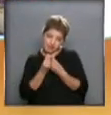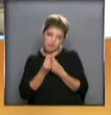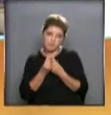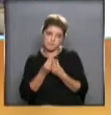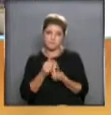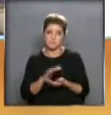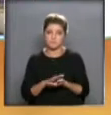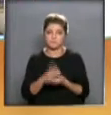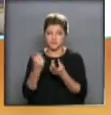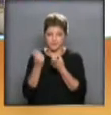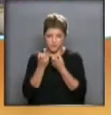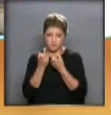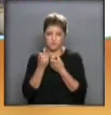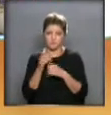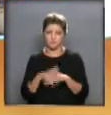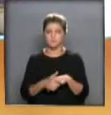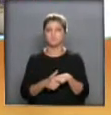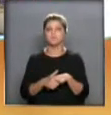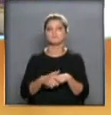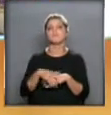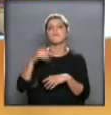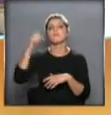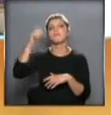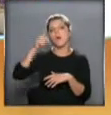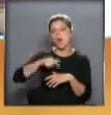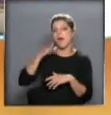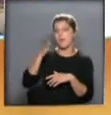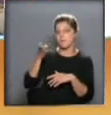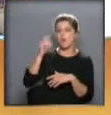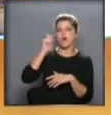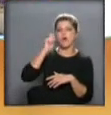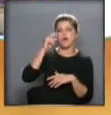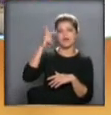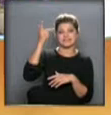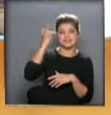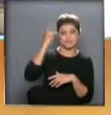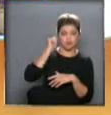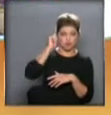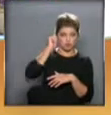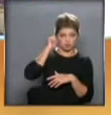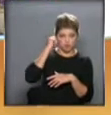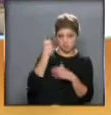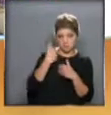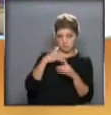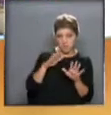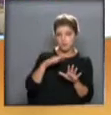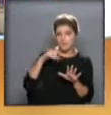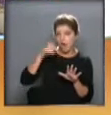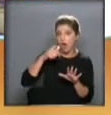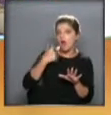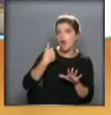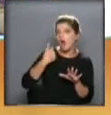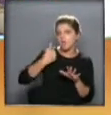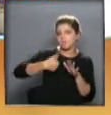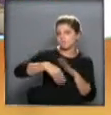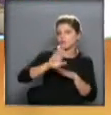hago una pregunta no te importa ahora con 18 años o no te importa directamente